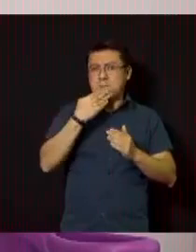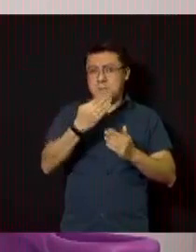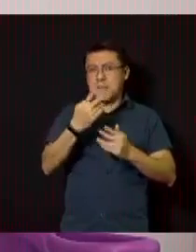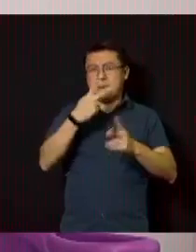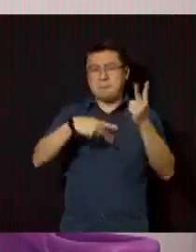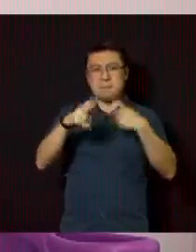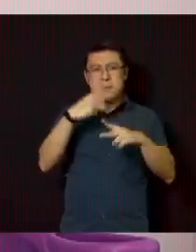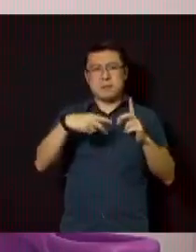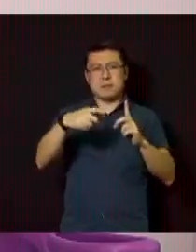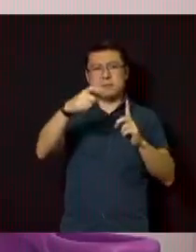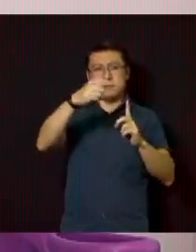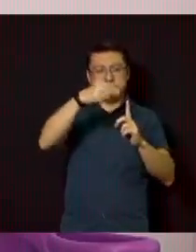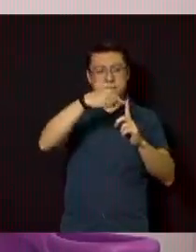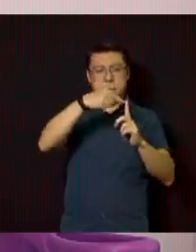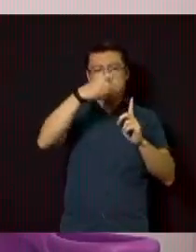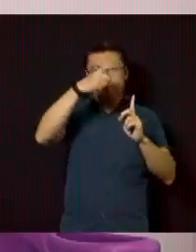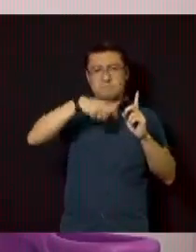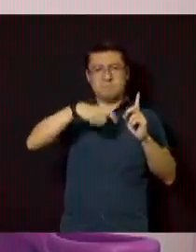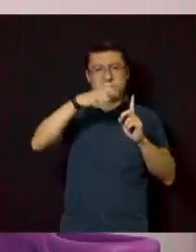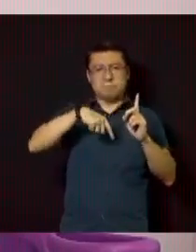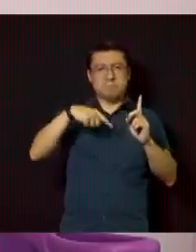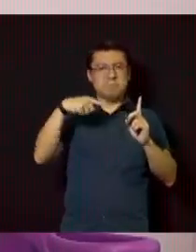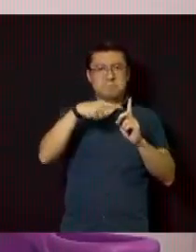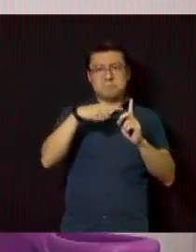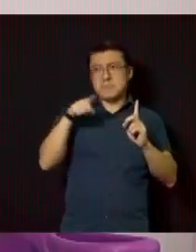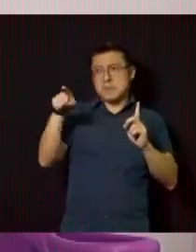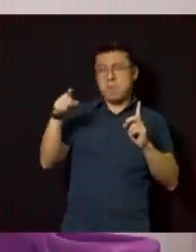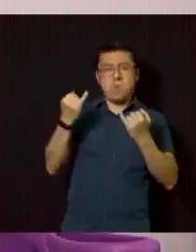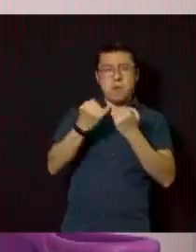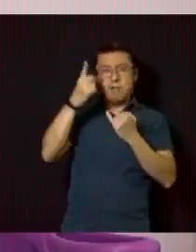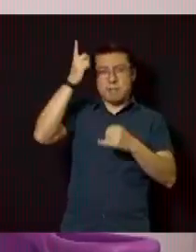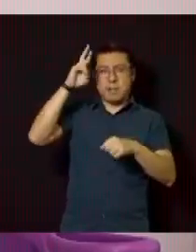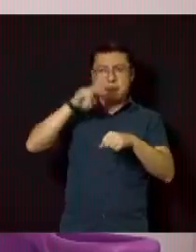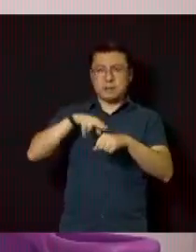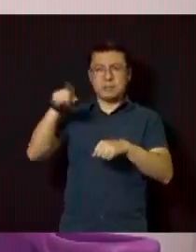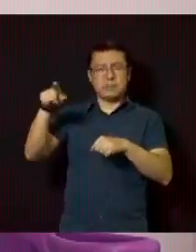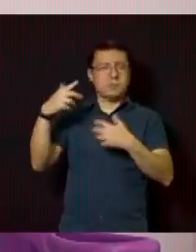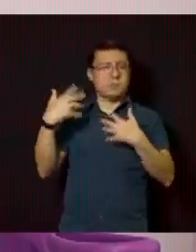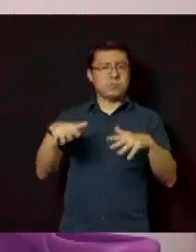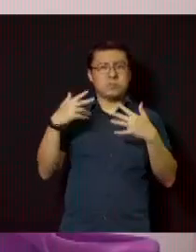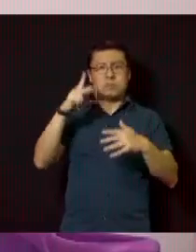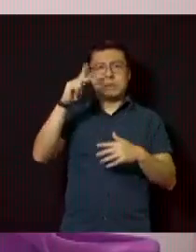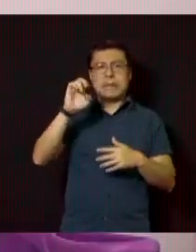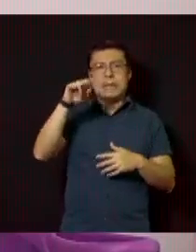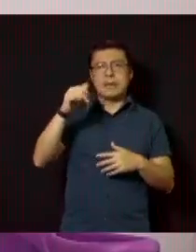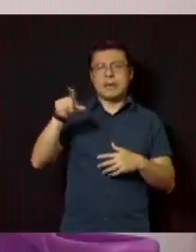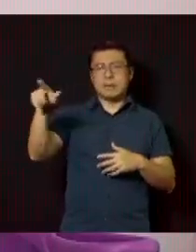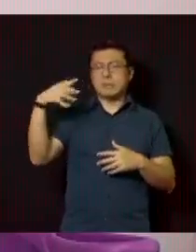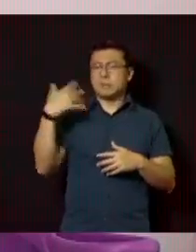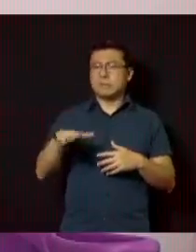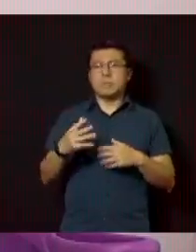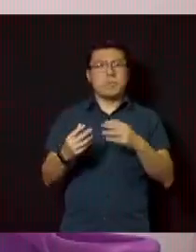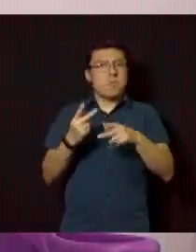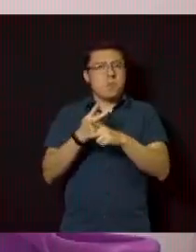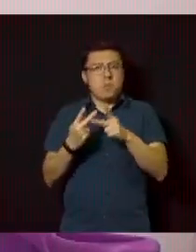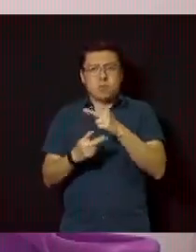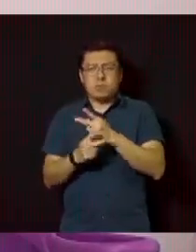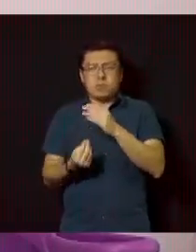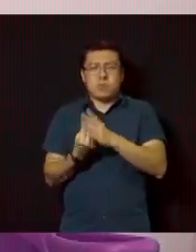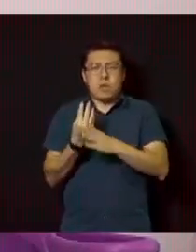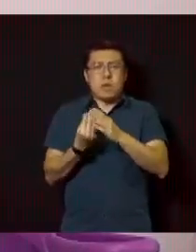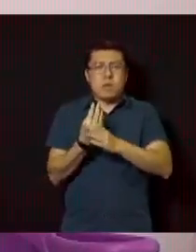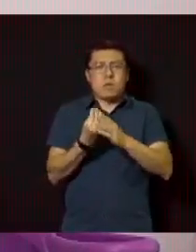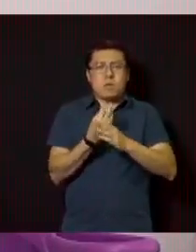Una directora maravillosa con un equipo de trabajo que todo el tiempo está creciendo, buscando qué más nos da, e innovando nuestros productos, buscando crecer